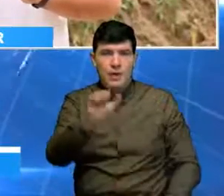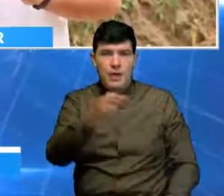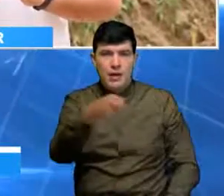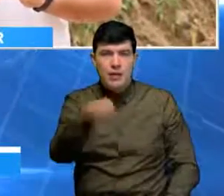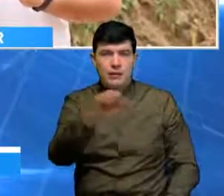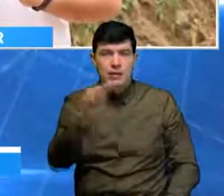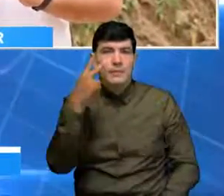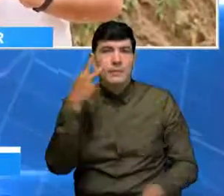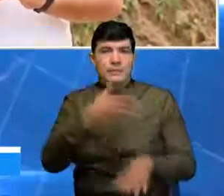muy buenas tardes